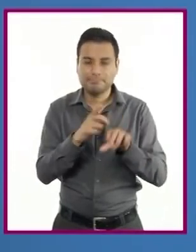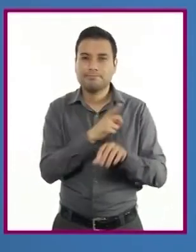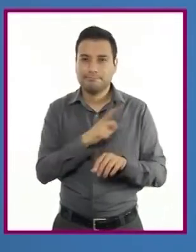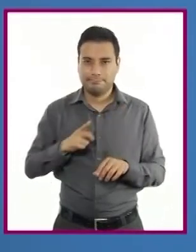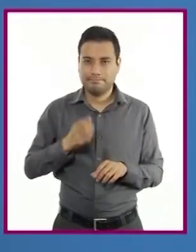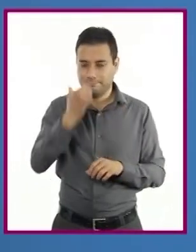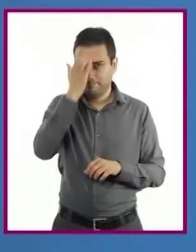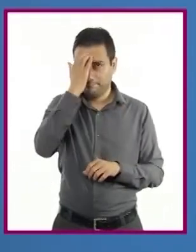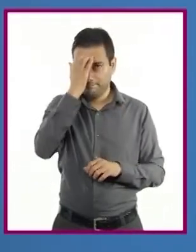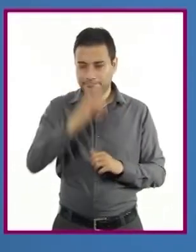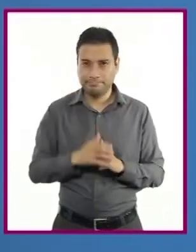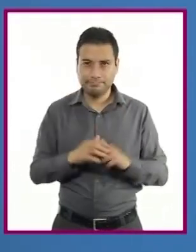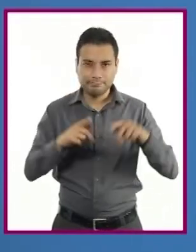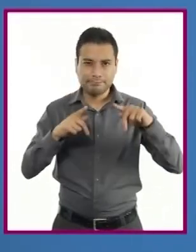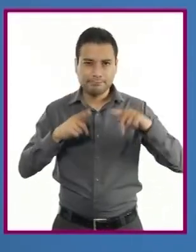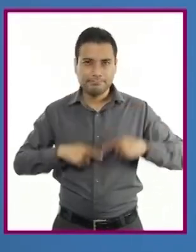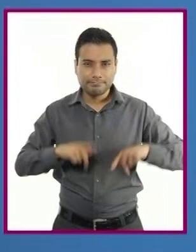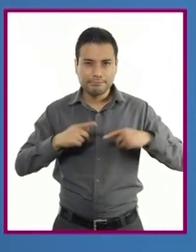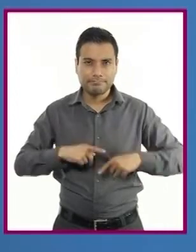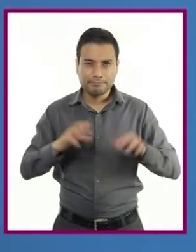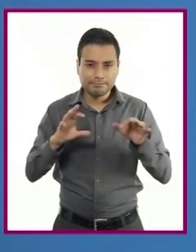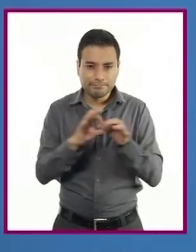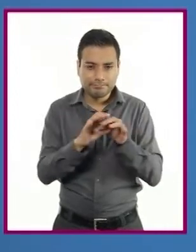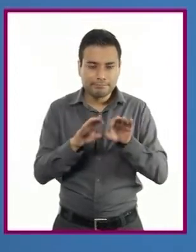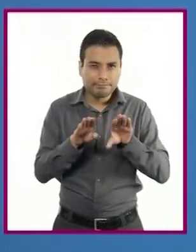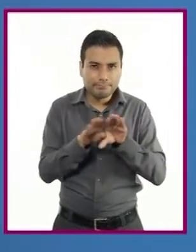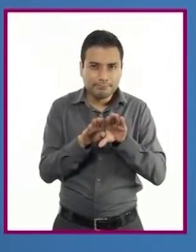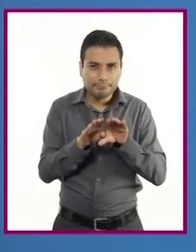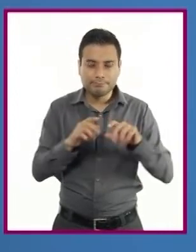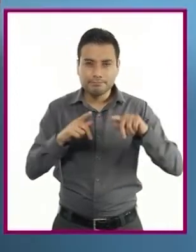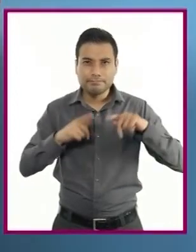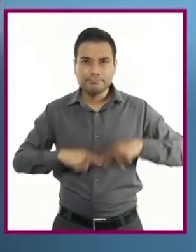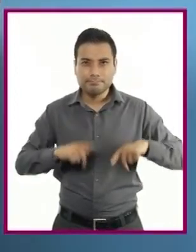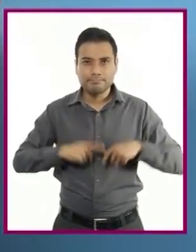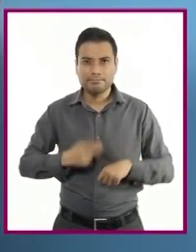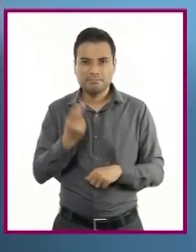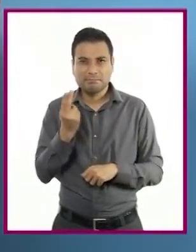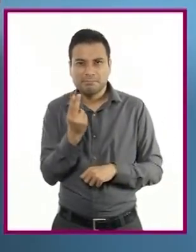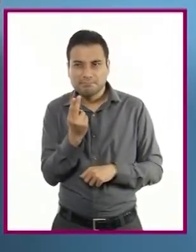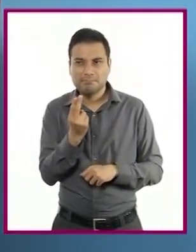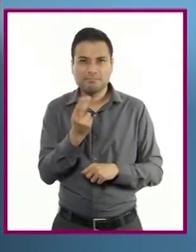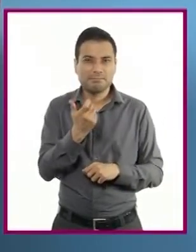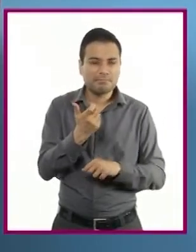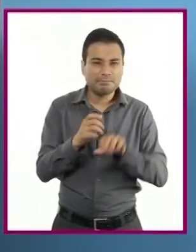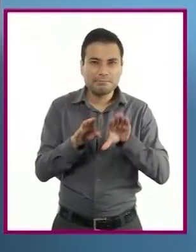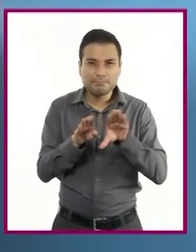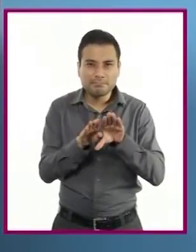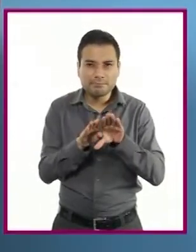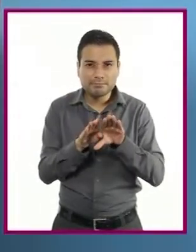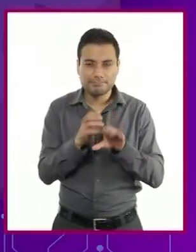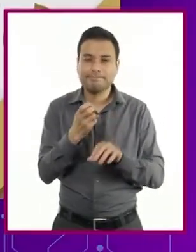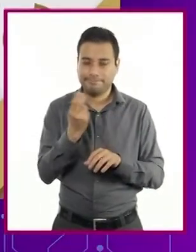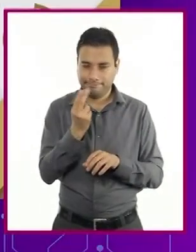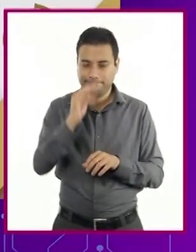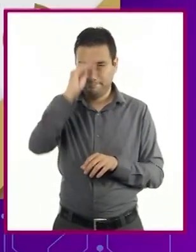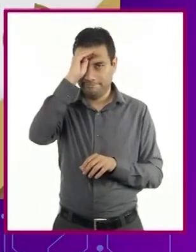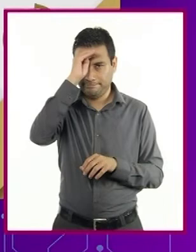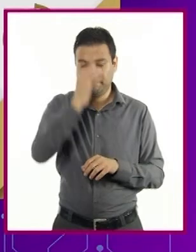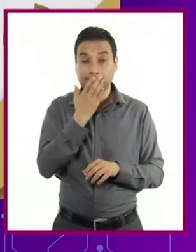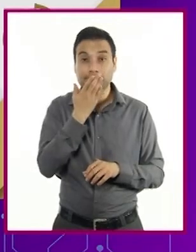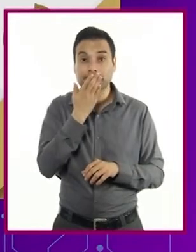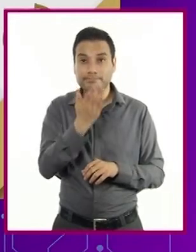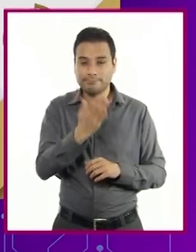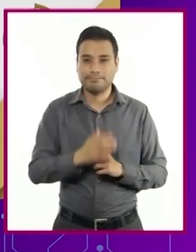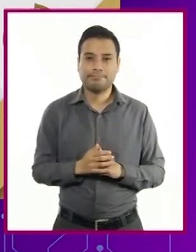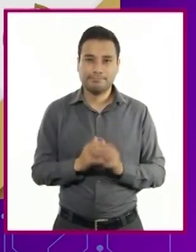humano, y la forma en la que satisface sus necesidades o economía. ¡Excelente respuesta, maestro!